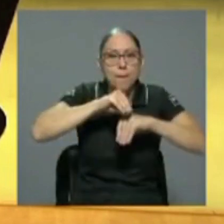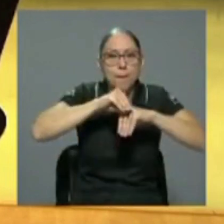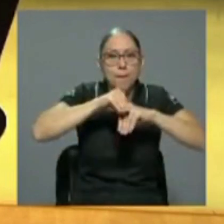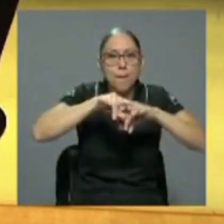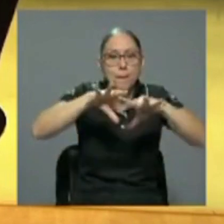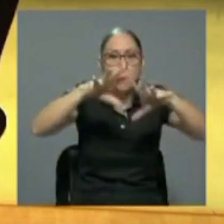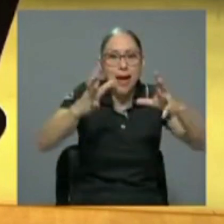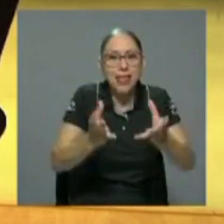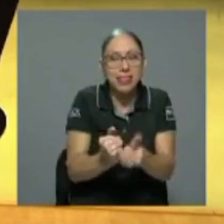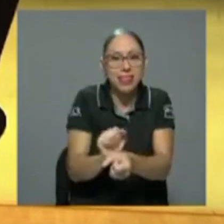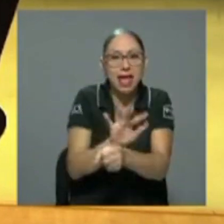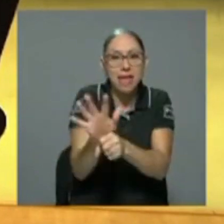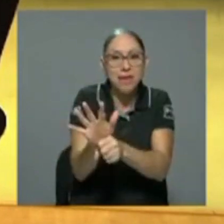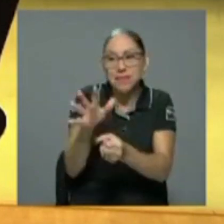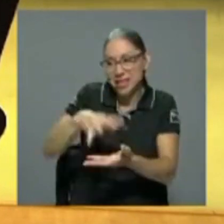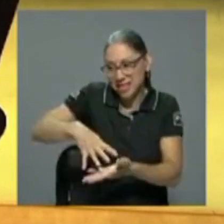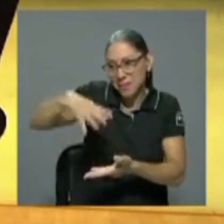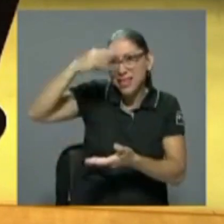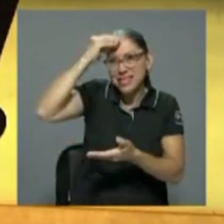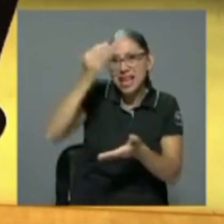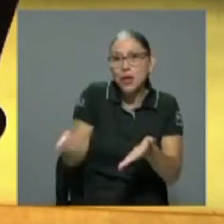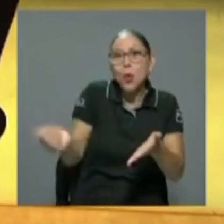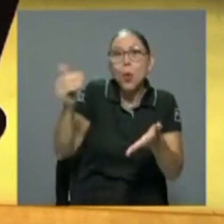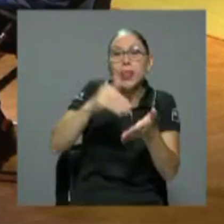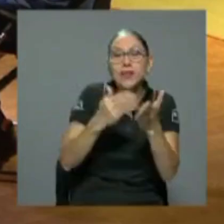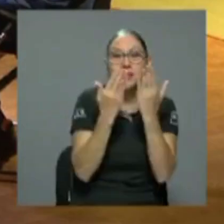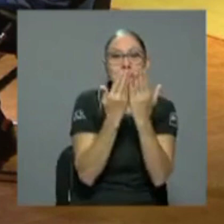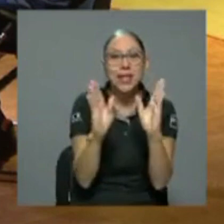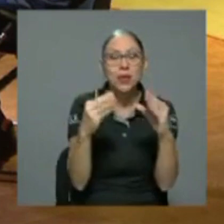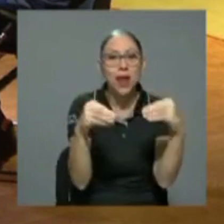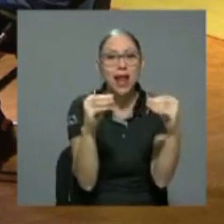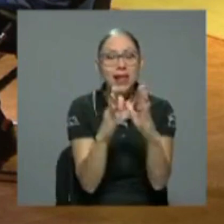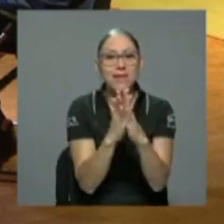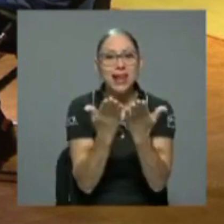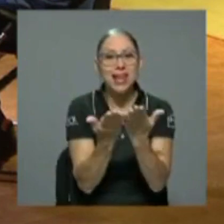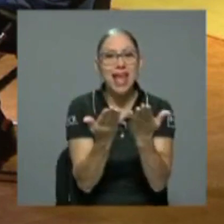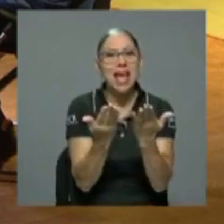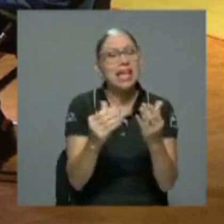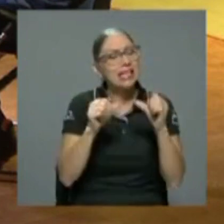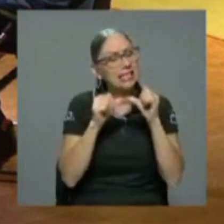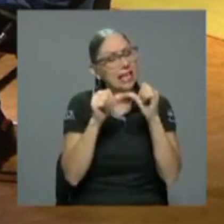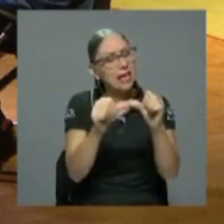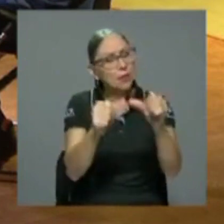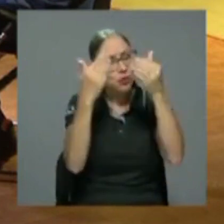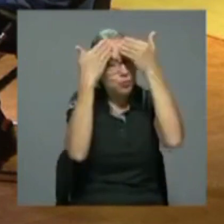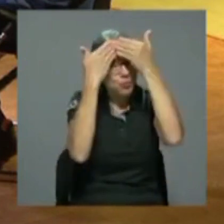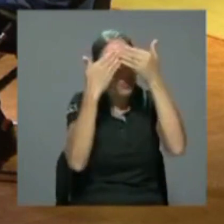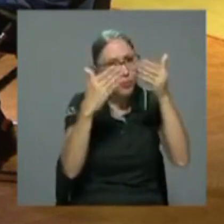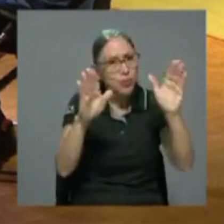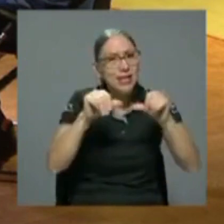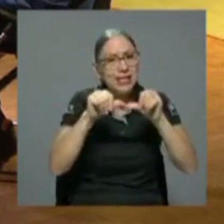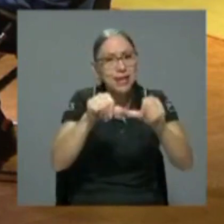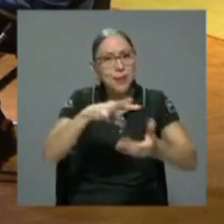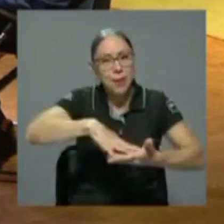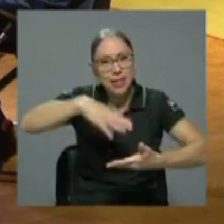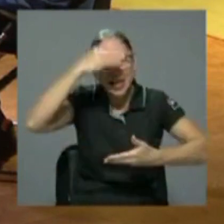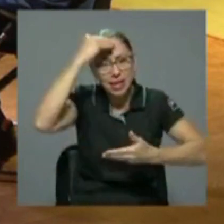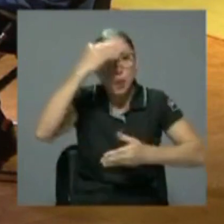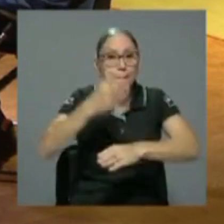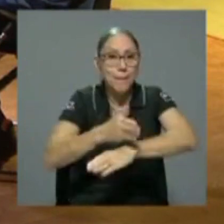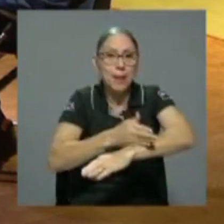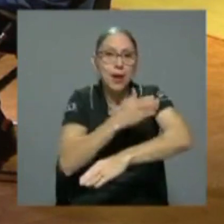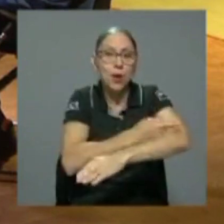y nos mantenemos abiertos a seguir aprendiendo para mejorar para una institución pública,